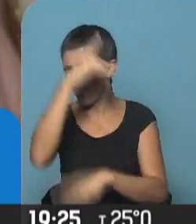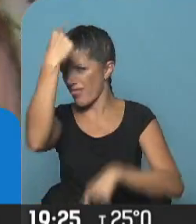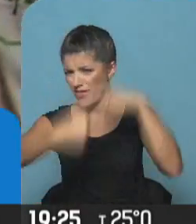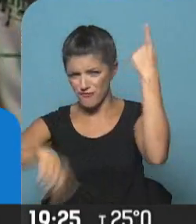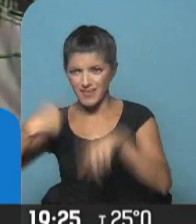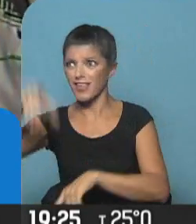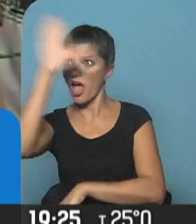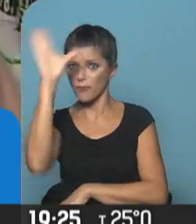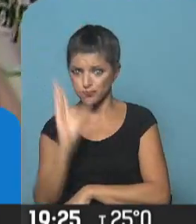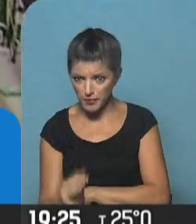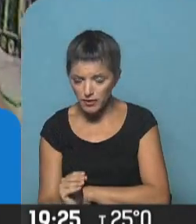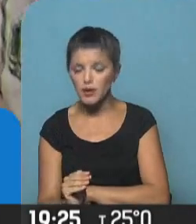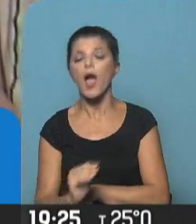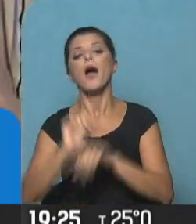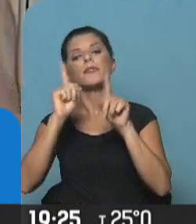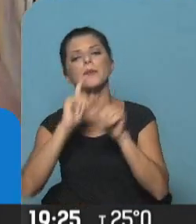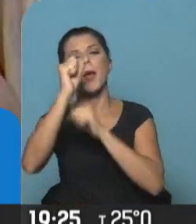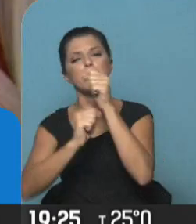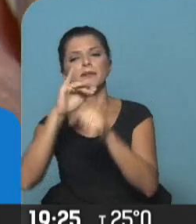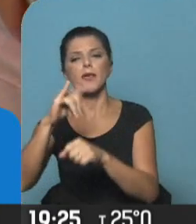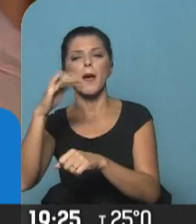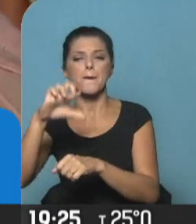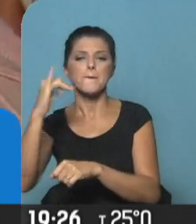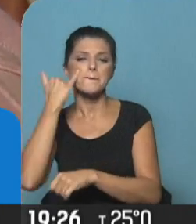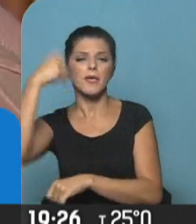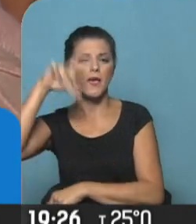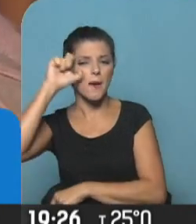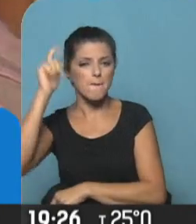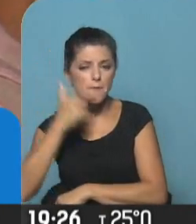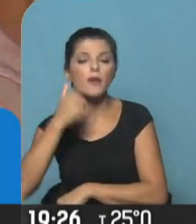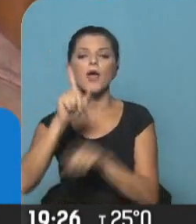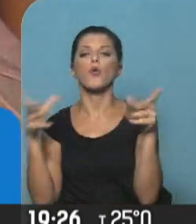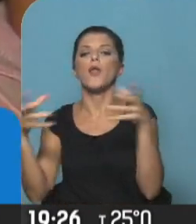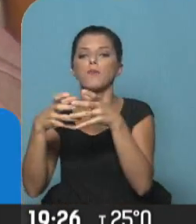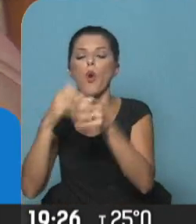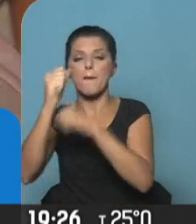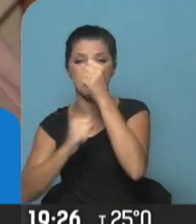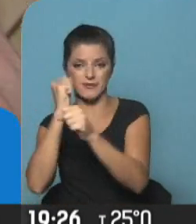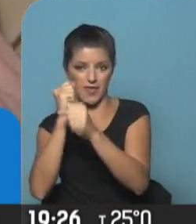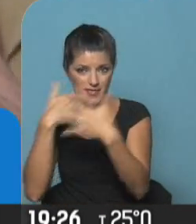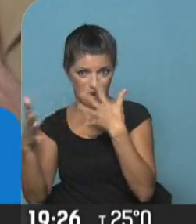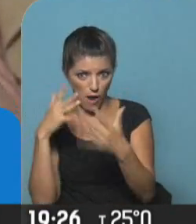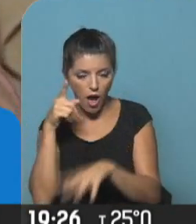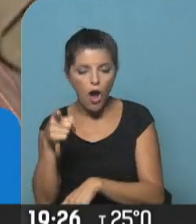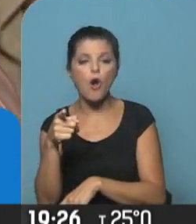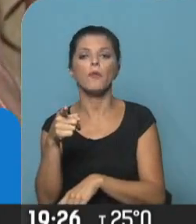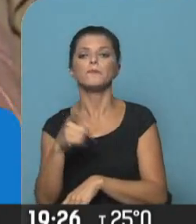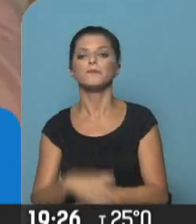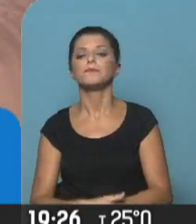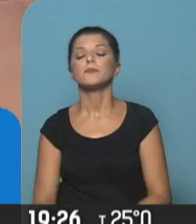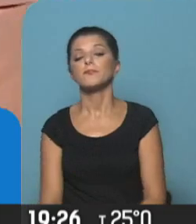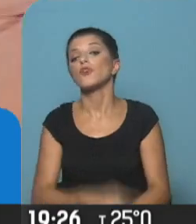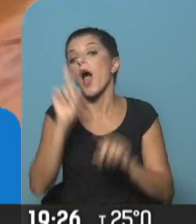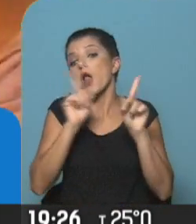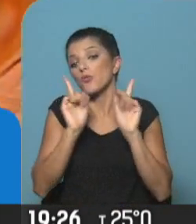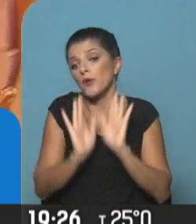país, como de pymes, empresas recuperadas, también el gremio de camioneros, son algunos de los que convocaron a esta